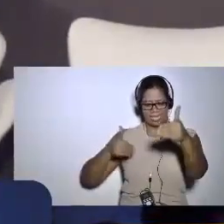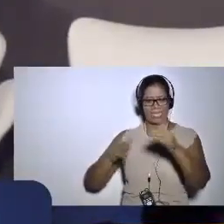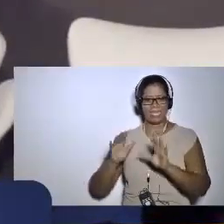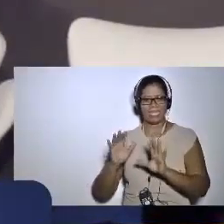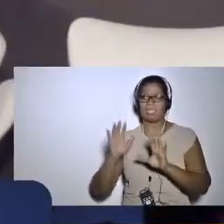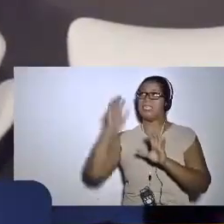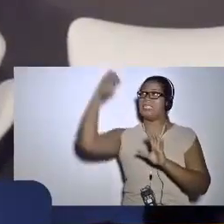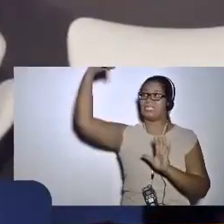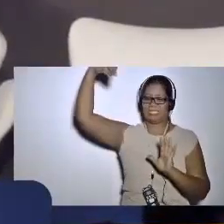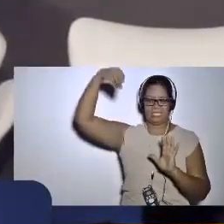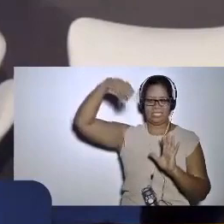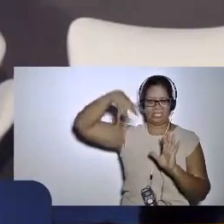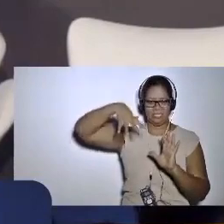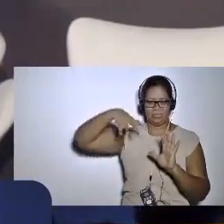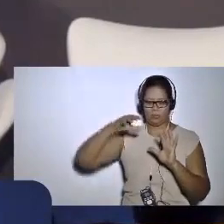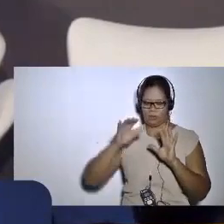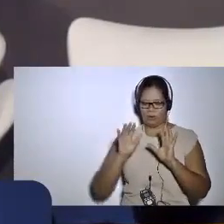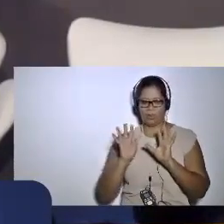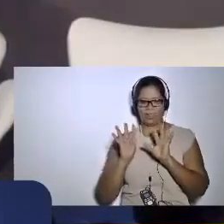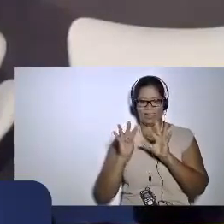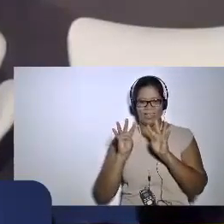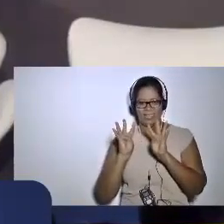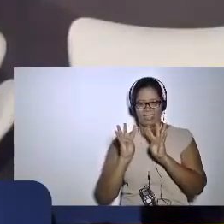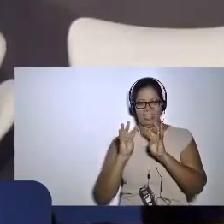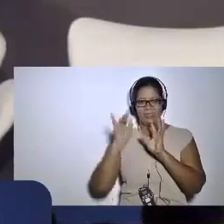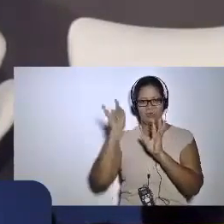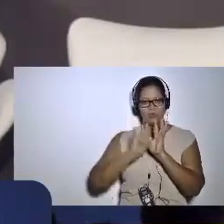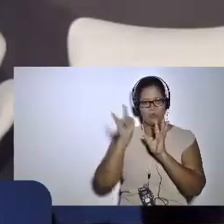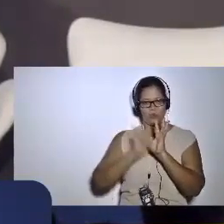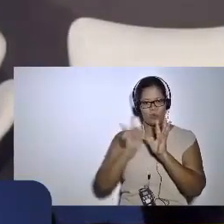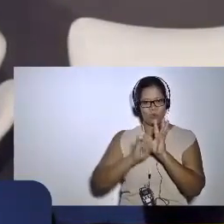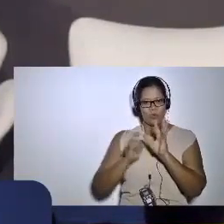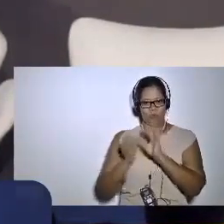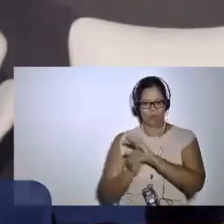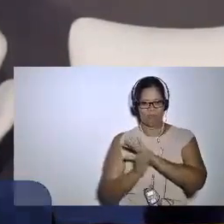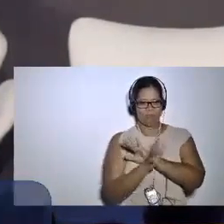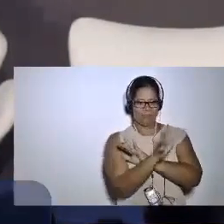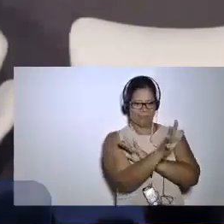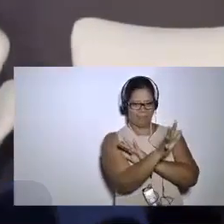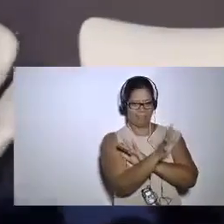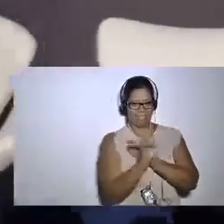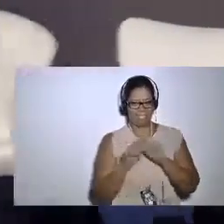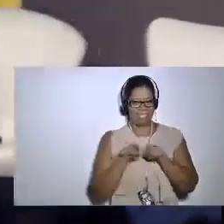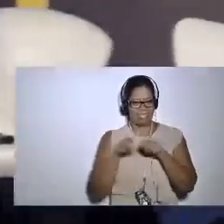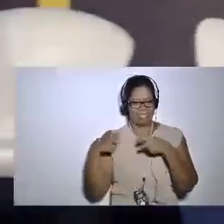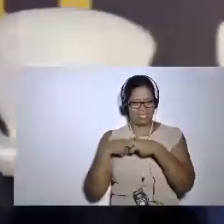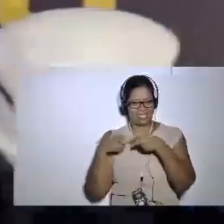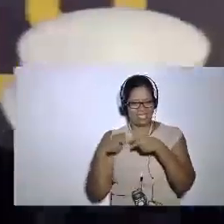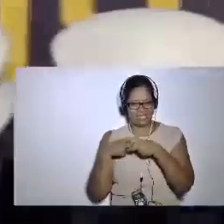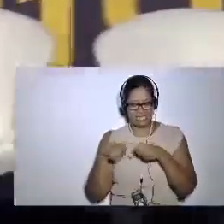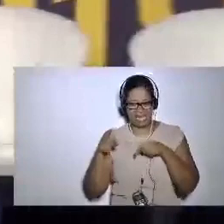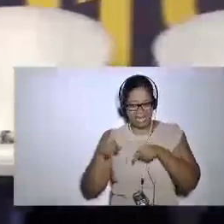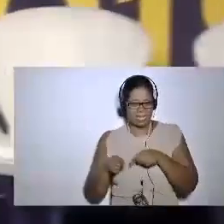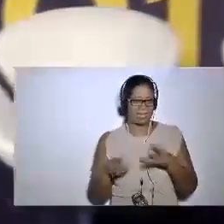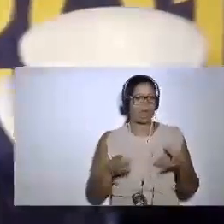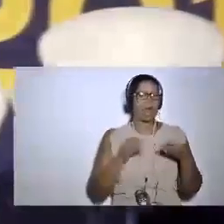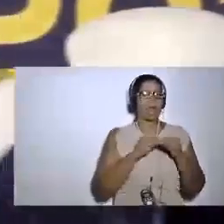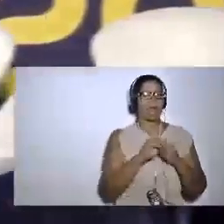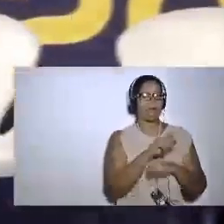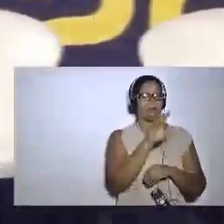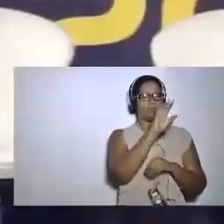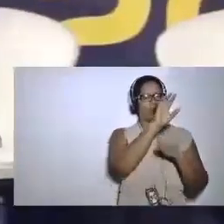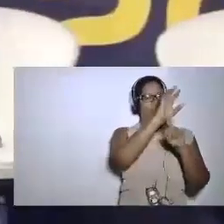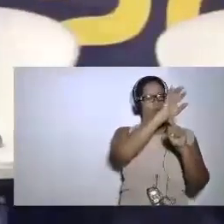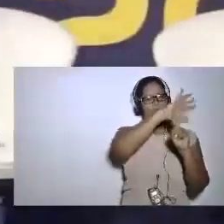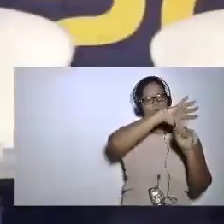entre los paneles solares, los molinos de viento? Estuvimos hablando sobre esto esta